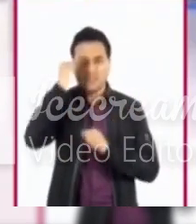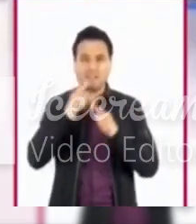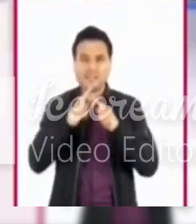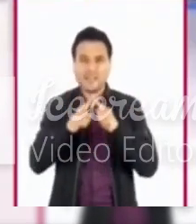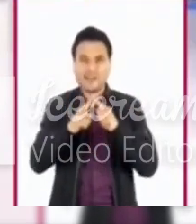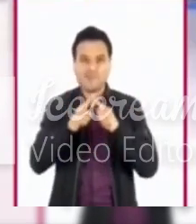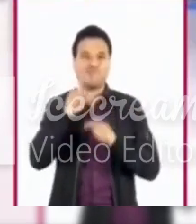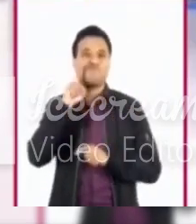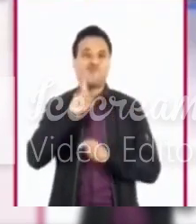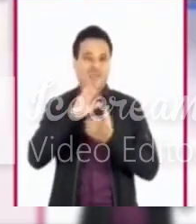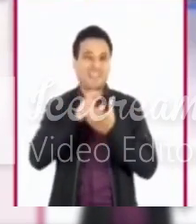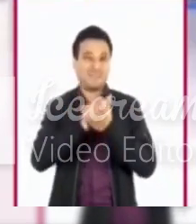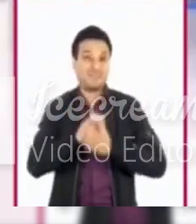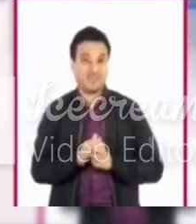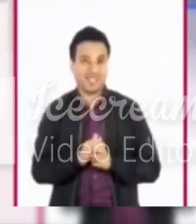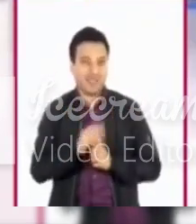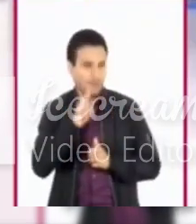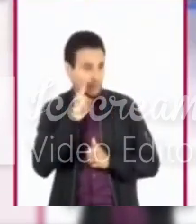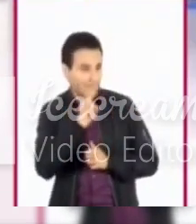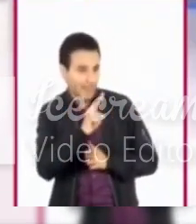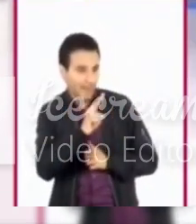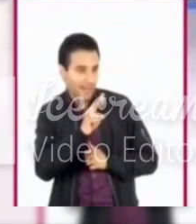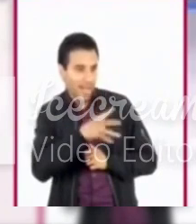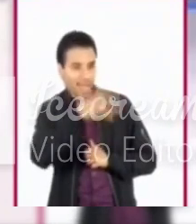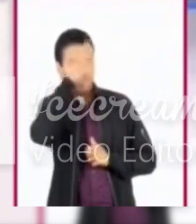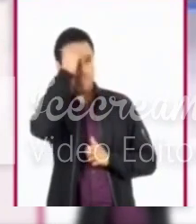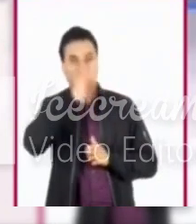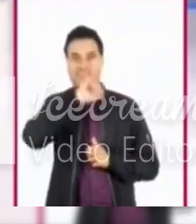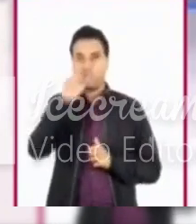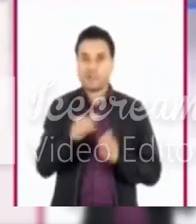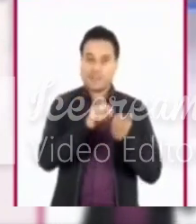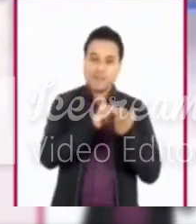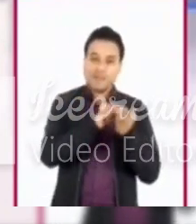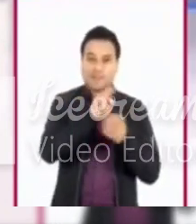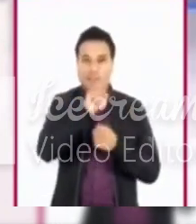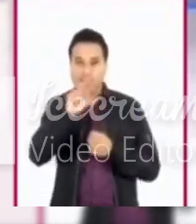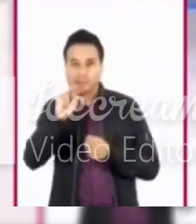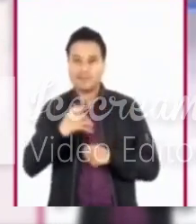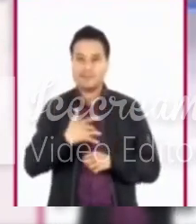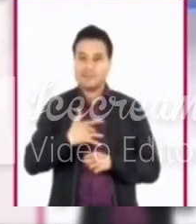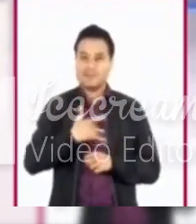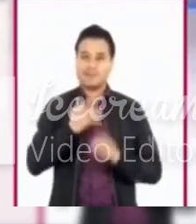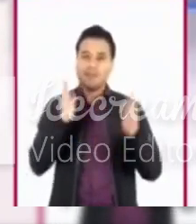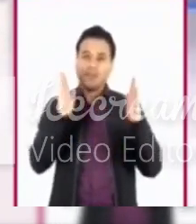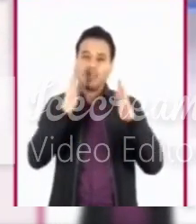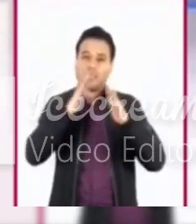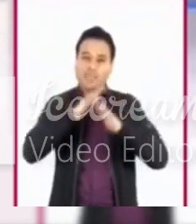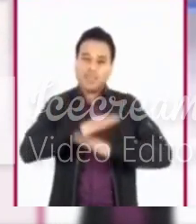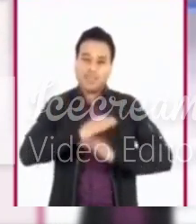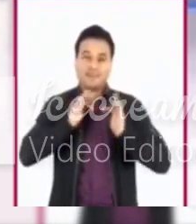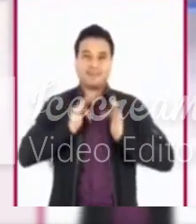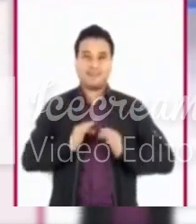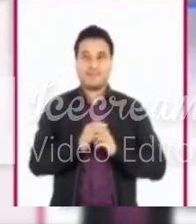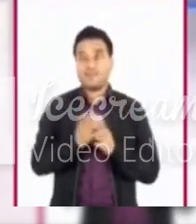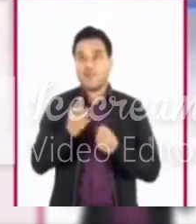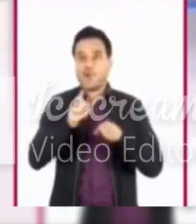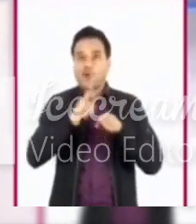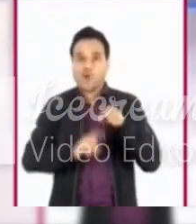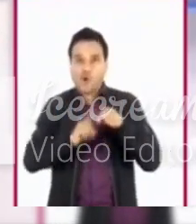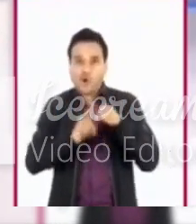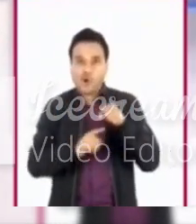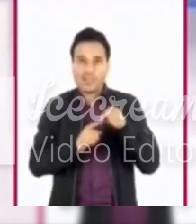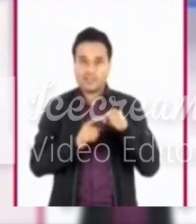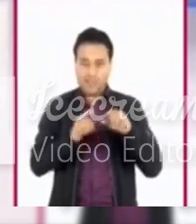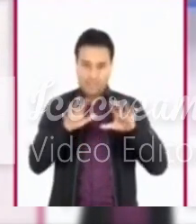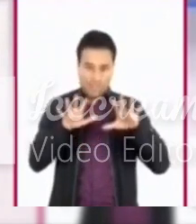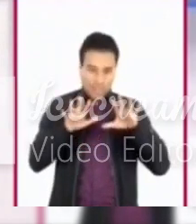Los colores que usan algunas pinturas transmiten calma y a la vez dan luz, ¿no creen? Sin embargo, otros colores nos dan la sensación